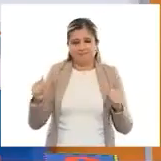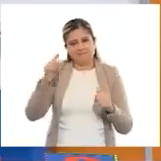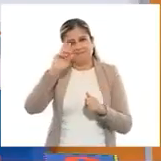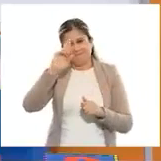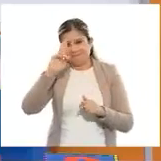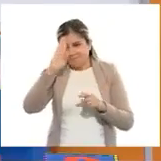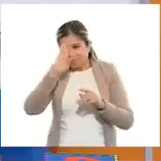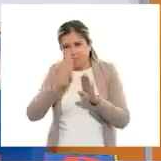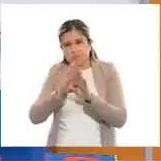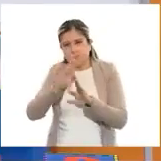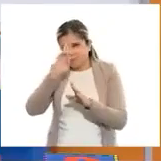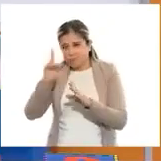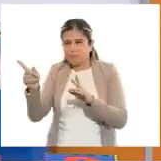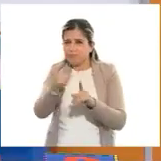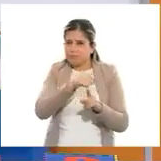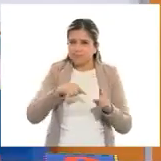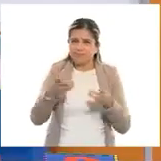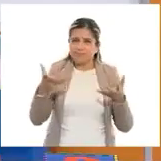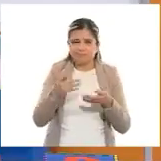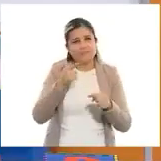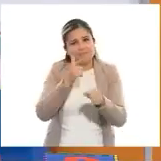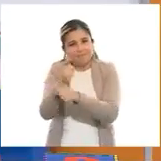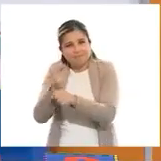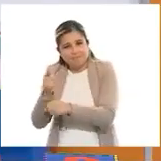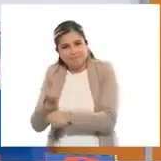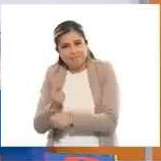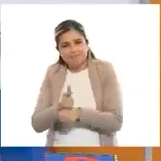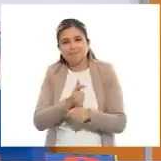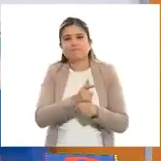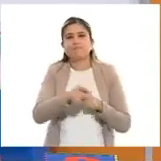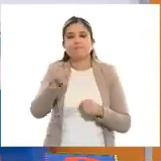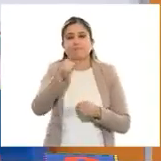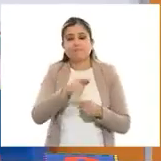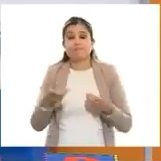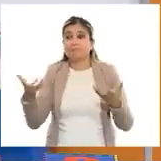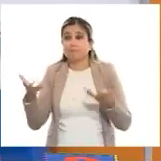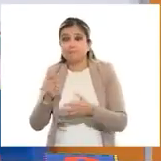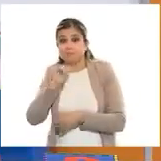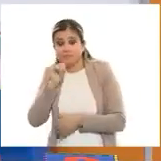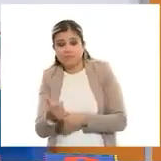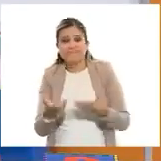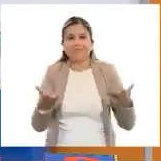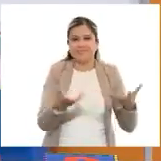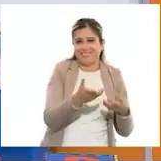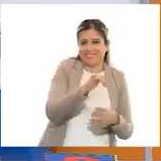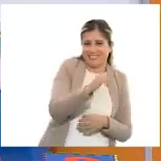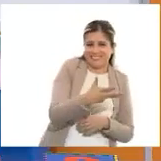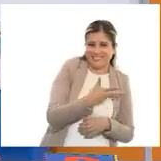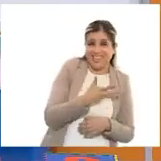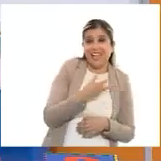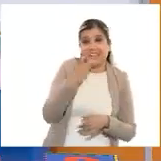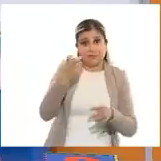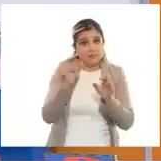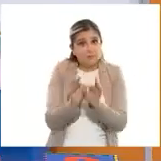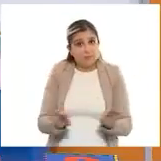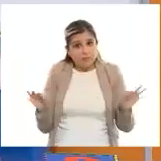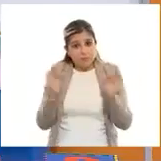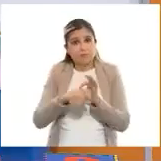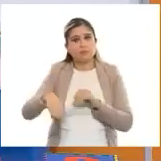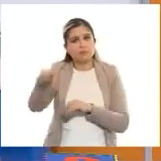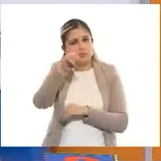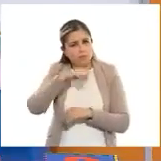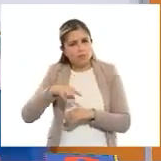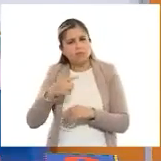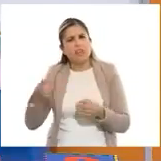niños y niñas realizan y también identificamos aquellas que no se están realizando y que es importante que